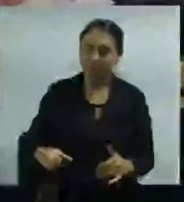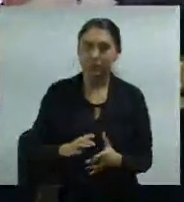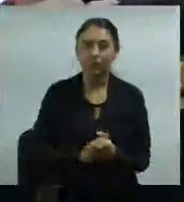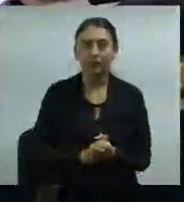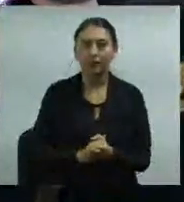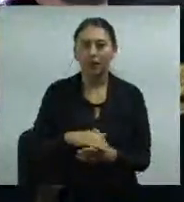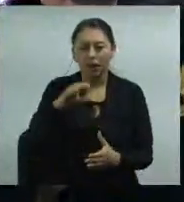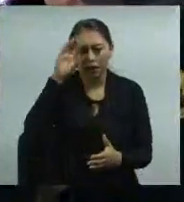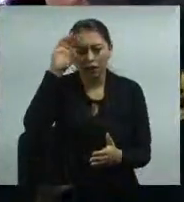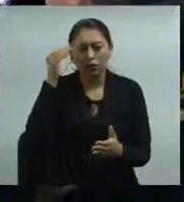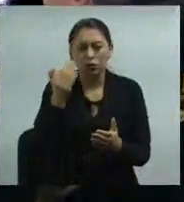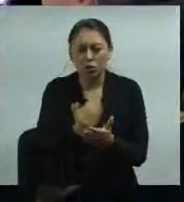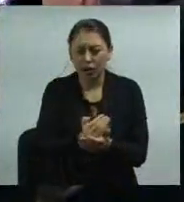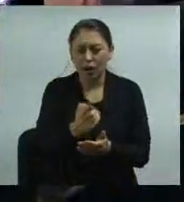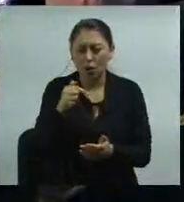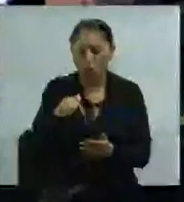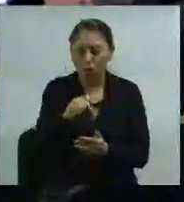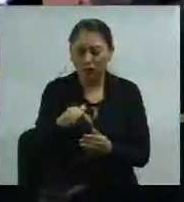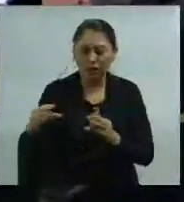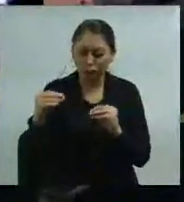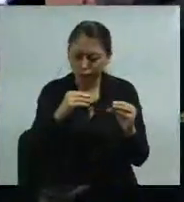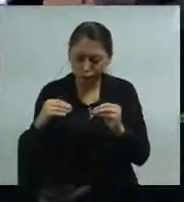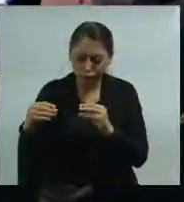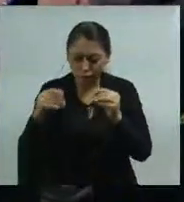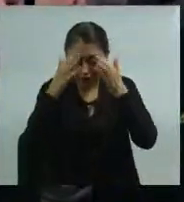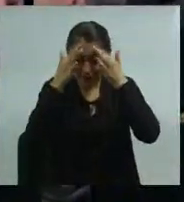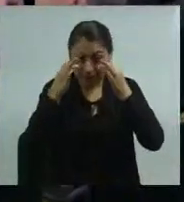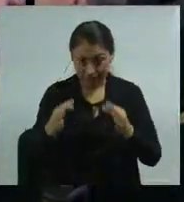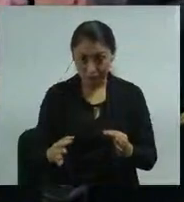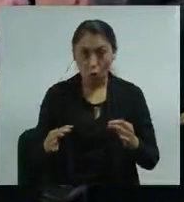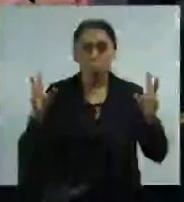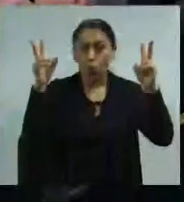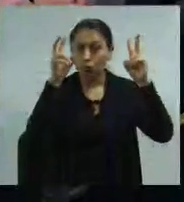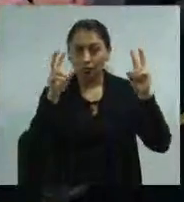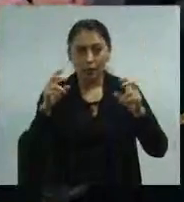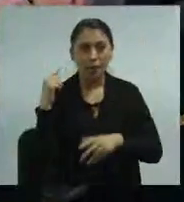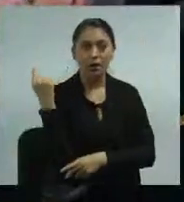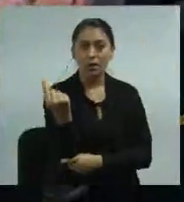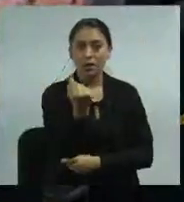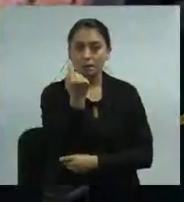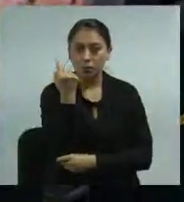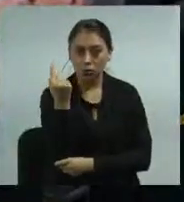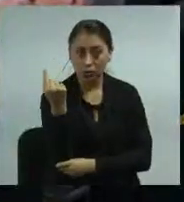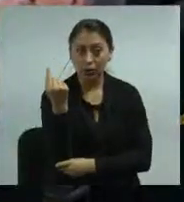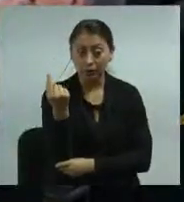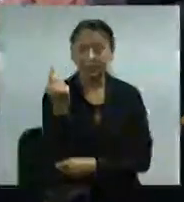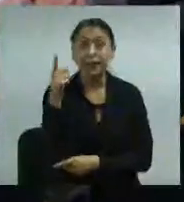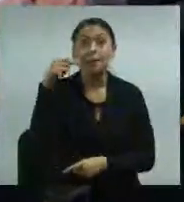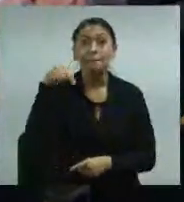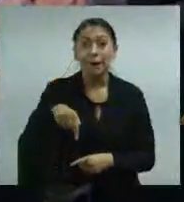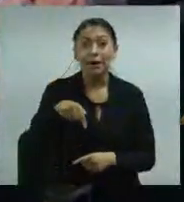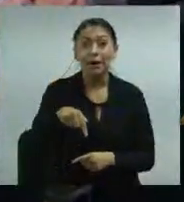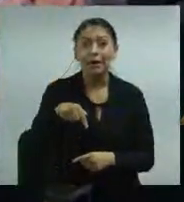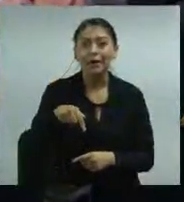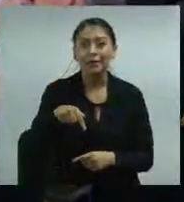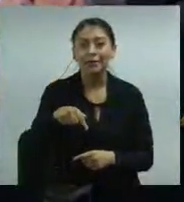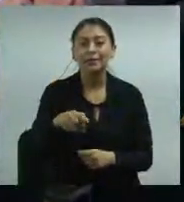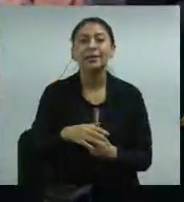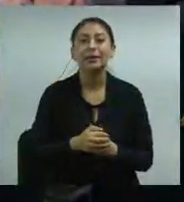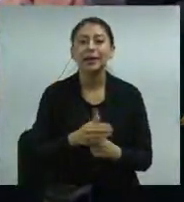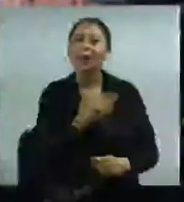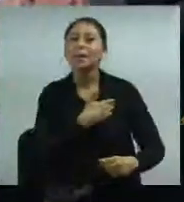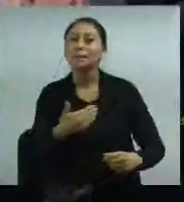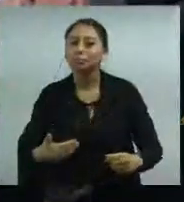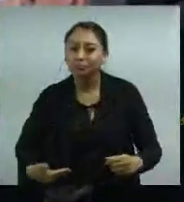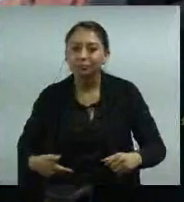creo que estamos ante la discusión y ante la decisión de un tema sumamente importante para esta legislatura y especialmente para